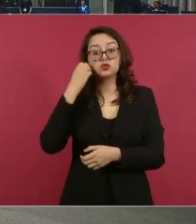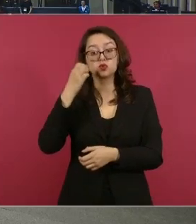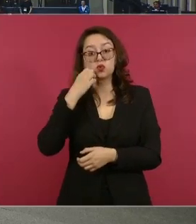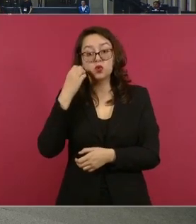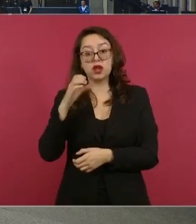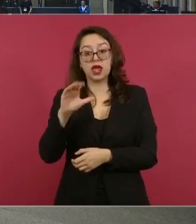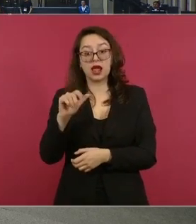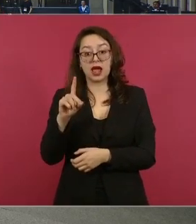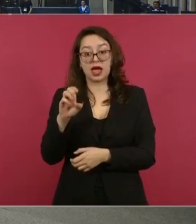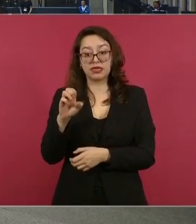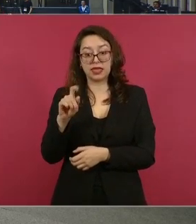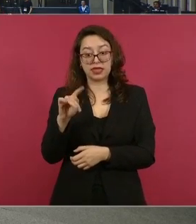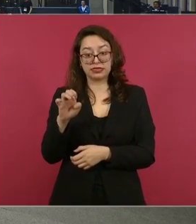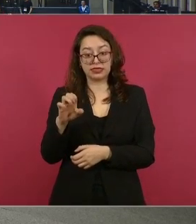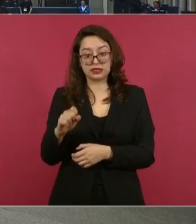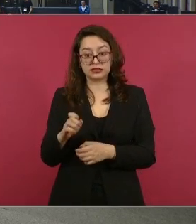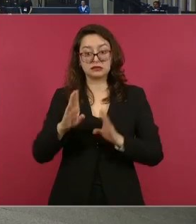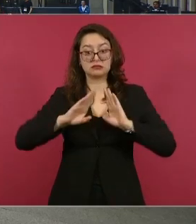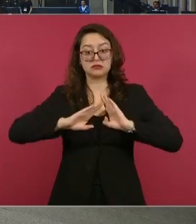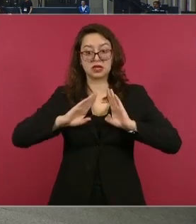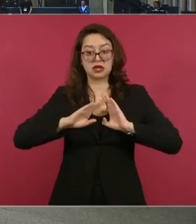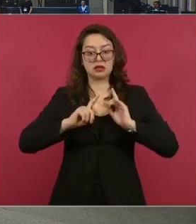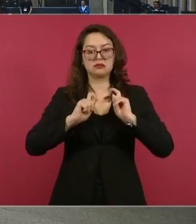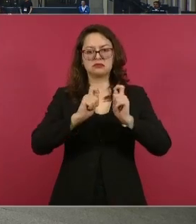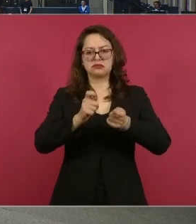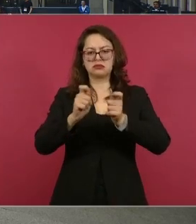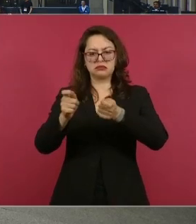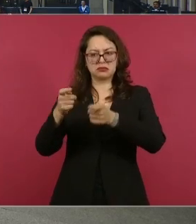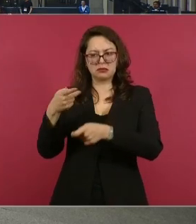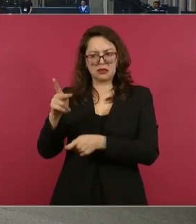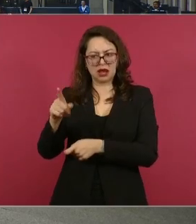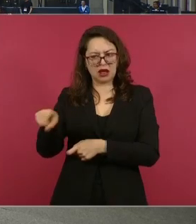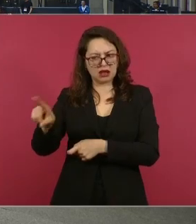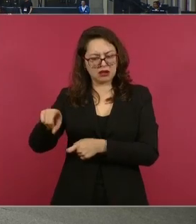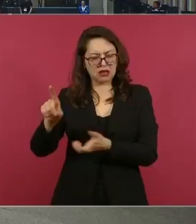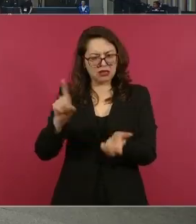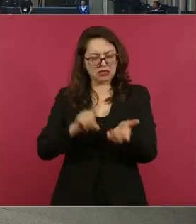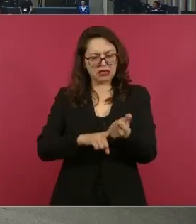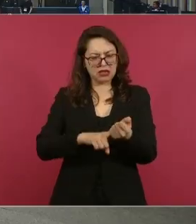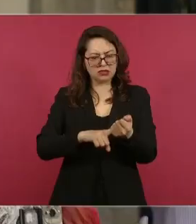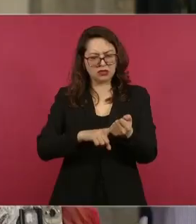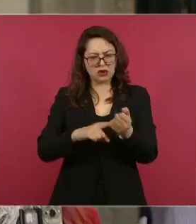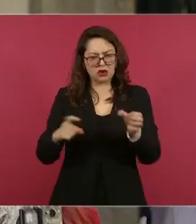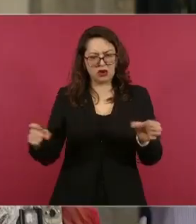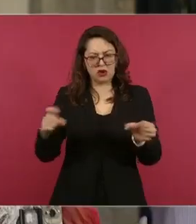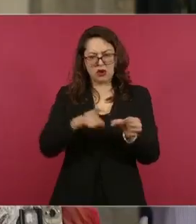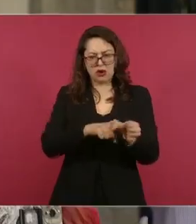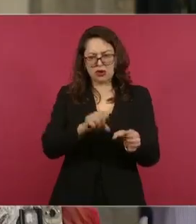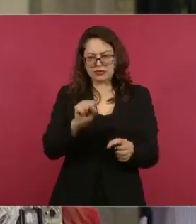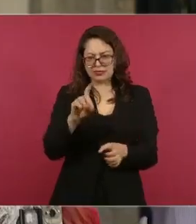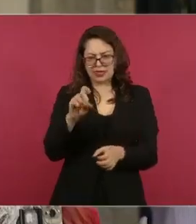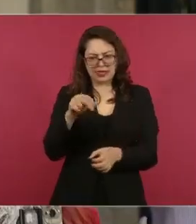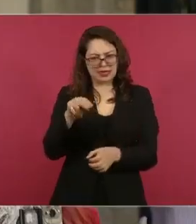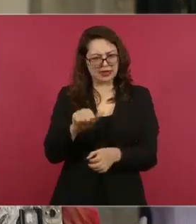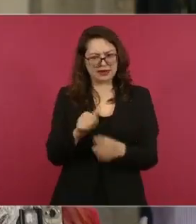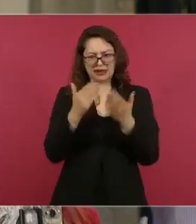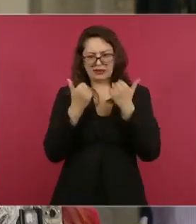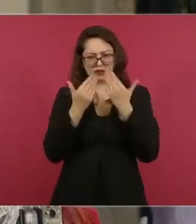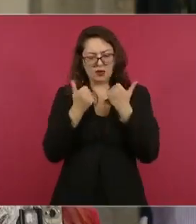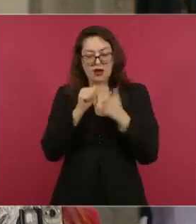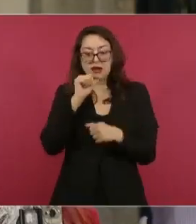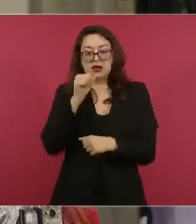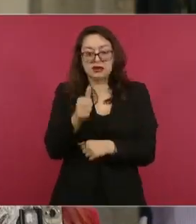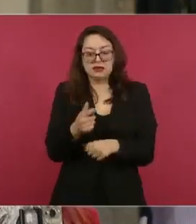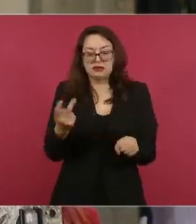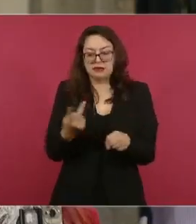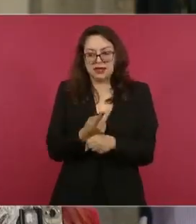reconocida, que otorga grados militares. ¿Acaso no es esto un delito? Eso es lo que le quiero decir. Y en el tema que tiene que ver